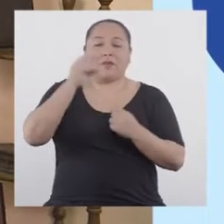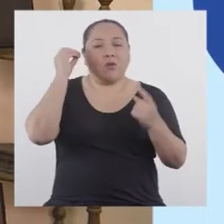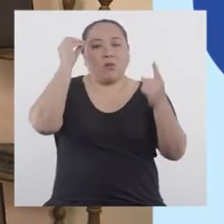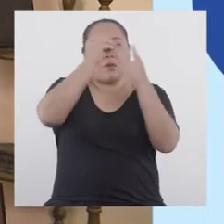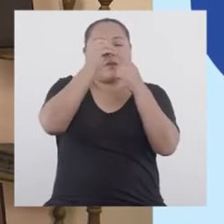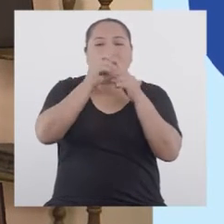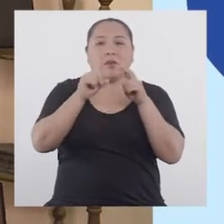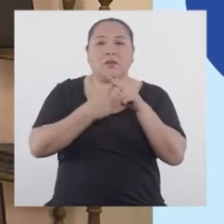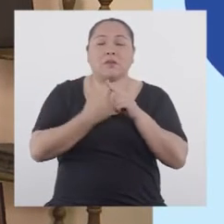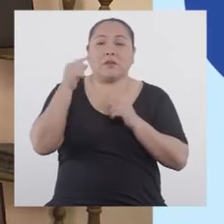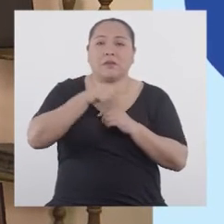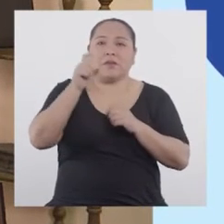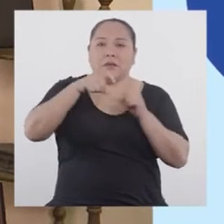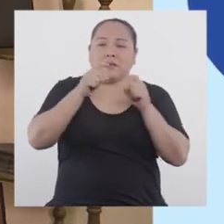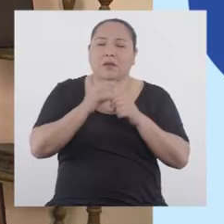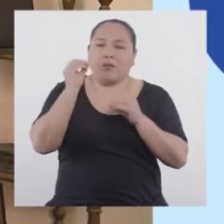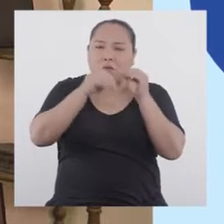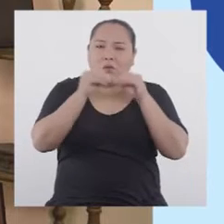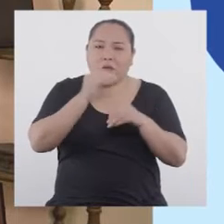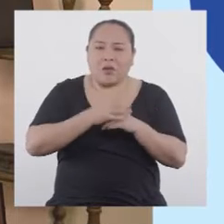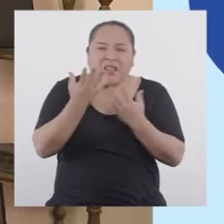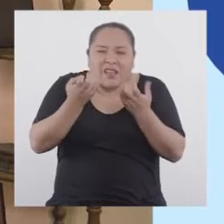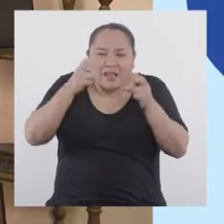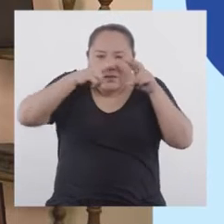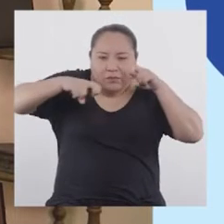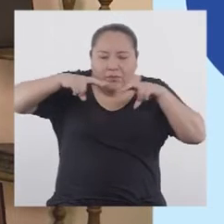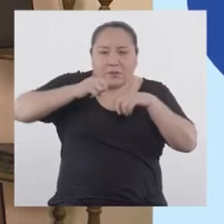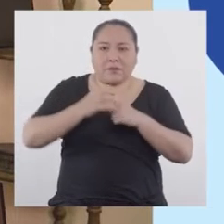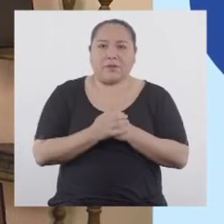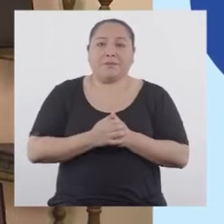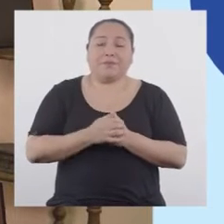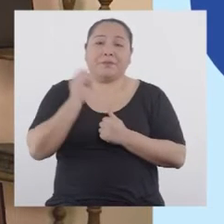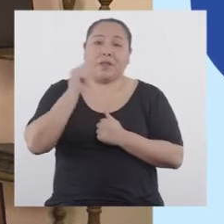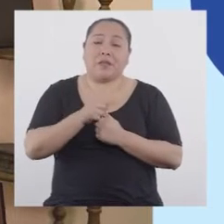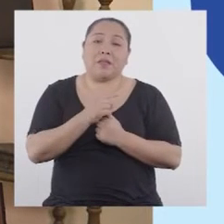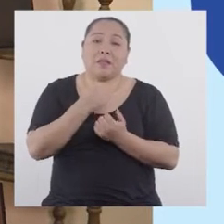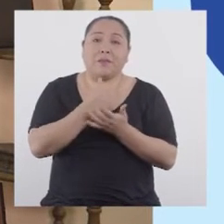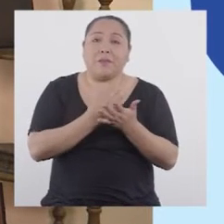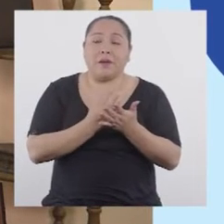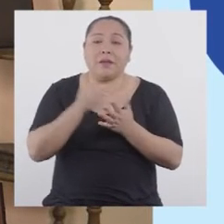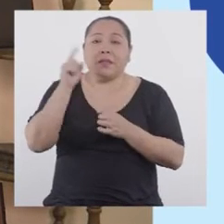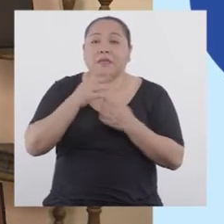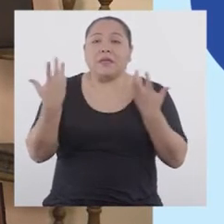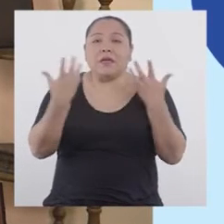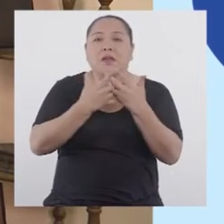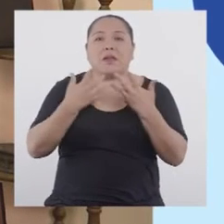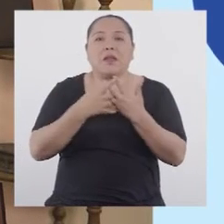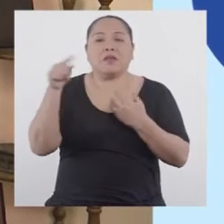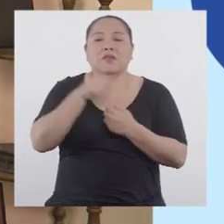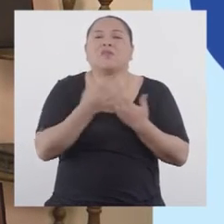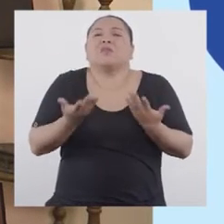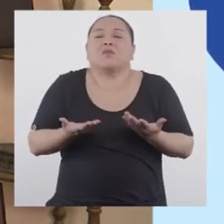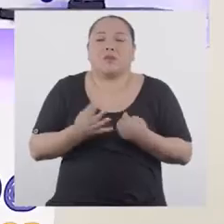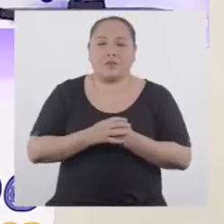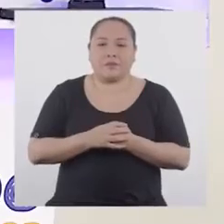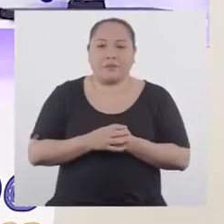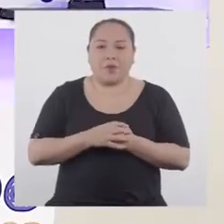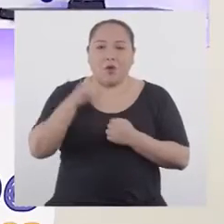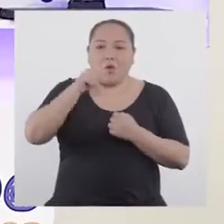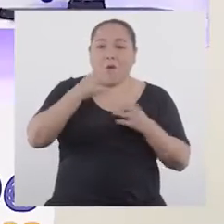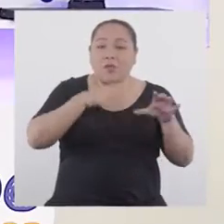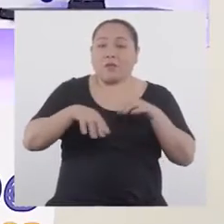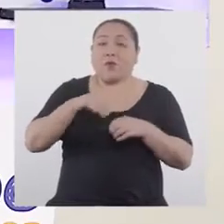Este desafío inicial debe enmarcar lo que queremos investigar. En este caso, está relacionado con ¿qué?